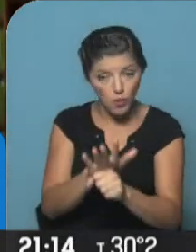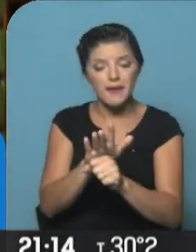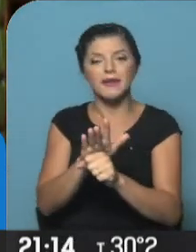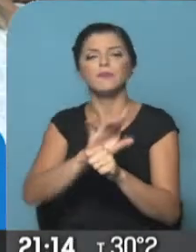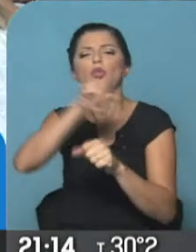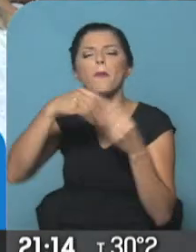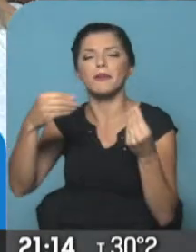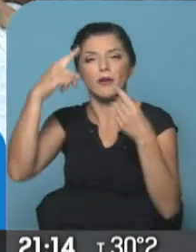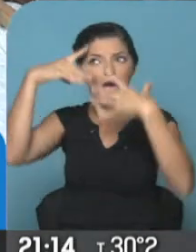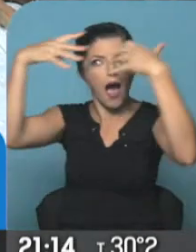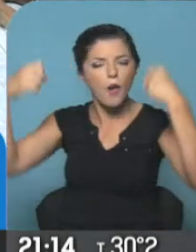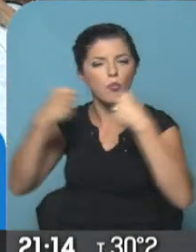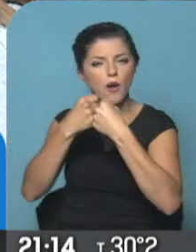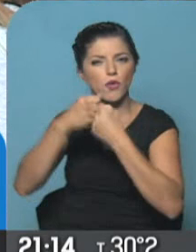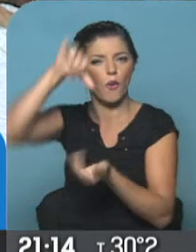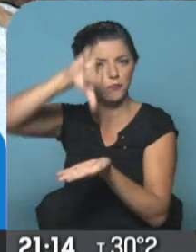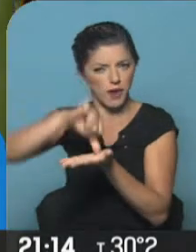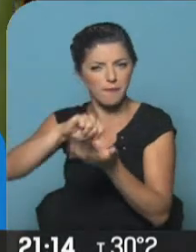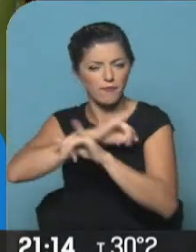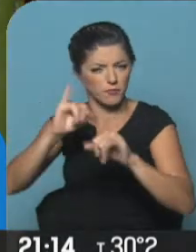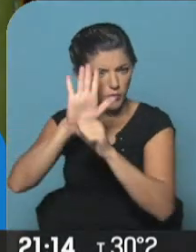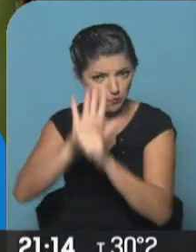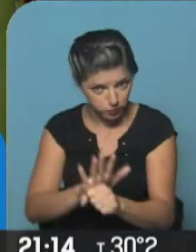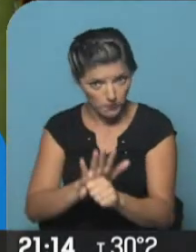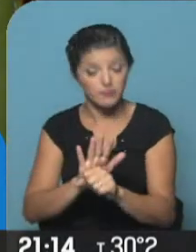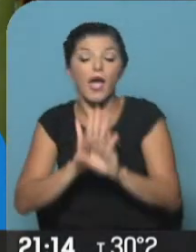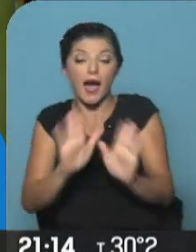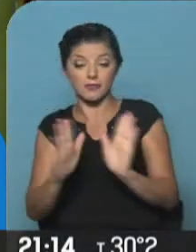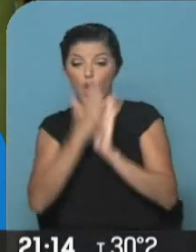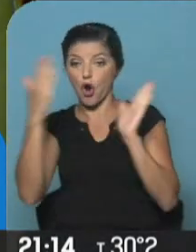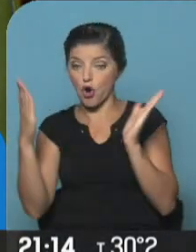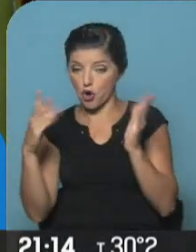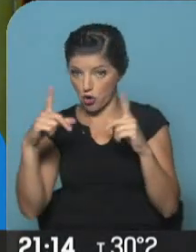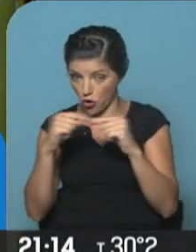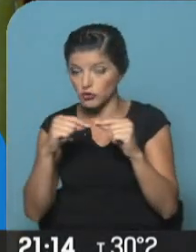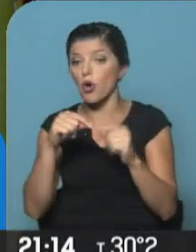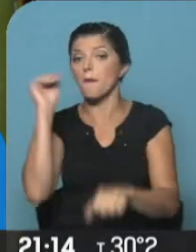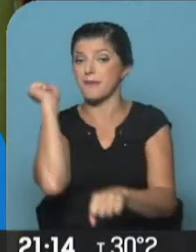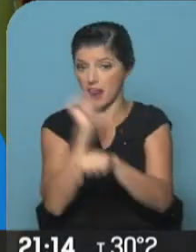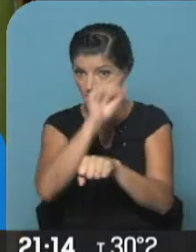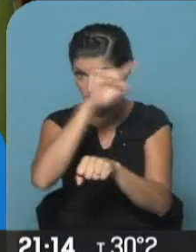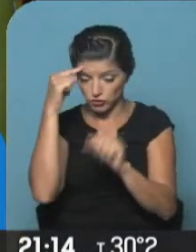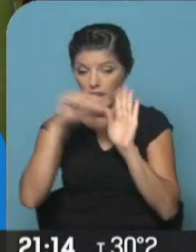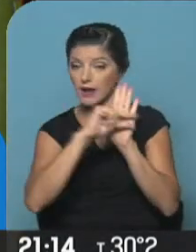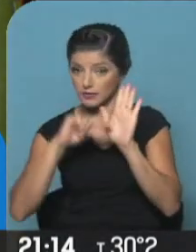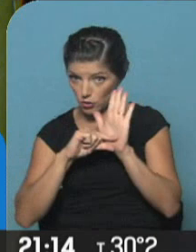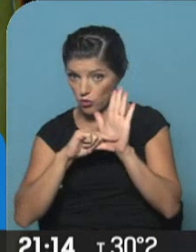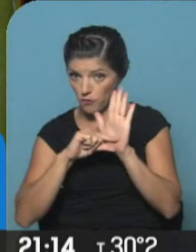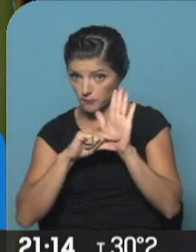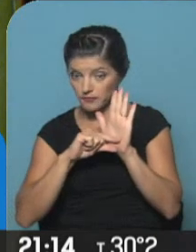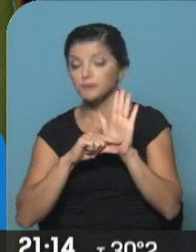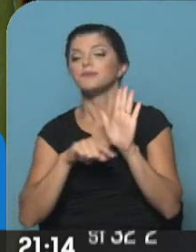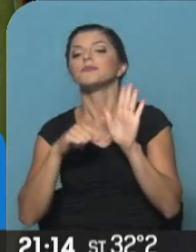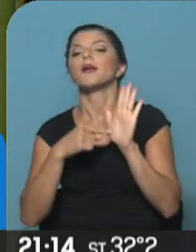con Irán. Así lo establece el Código Procesal Penal de la Nación en el artículo 346. Ahora, fiscal